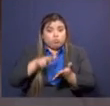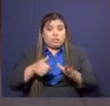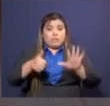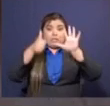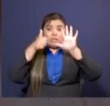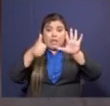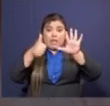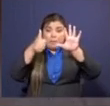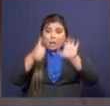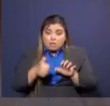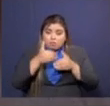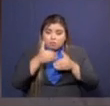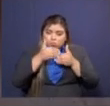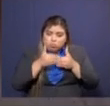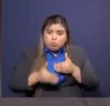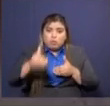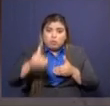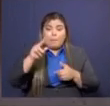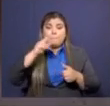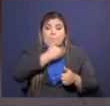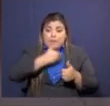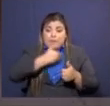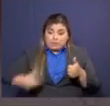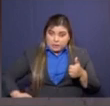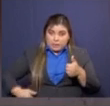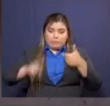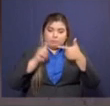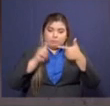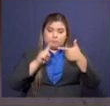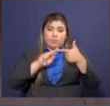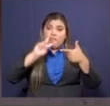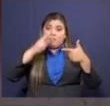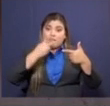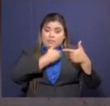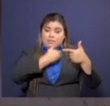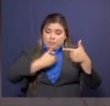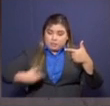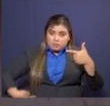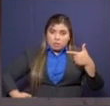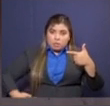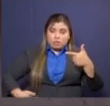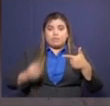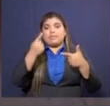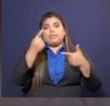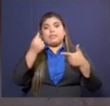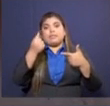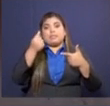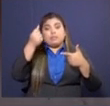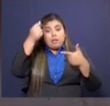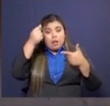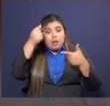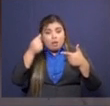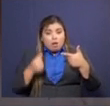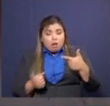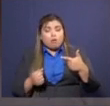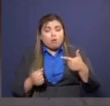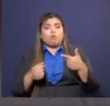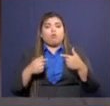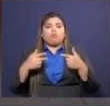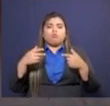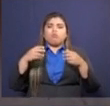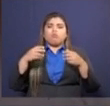el presidente y vicepresidente de la República nos recortemos el salario y gasto de